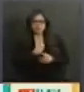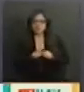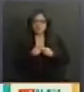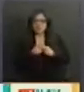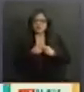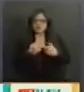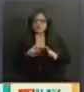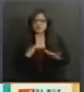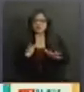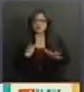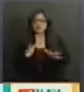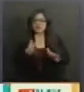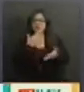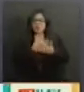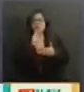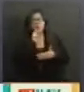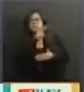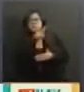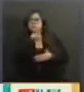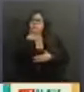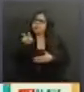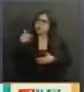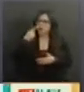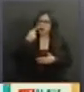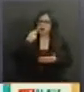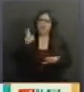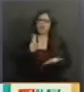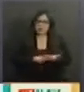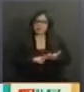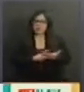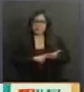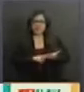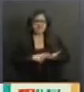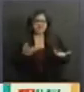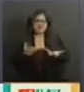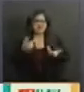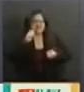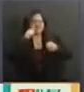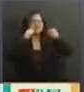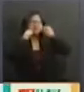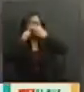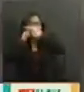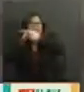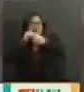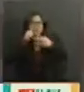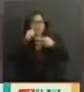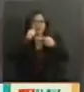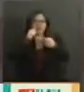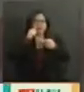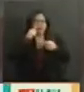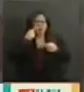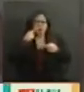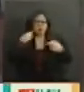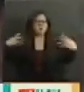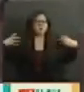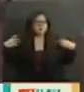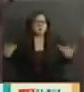pasar, de ver el tributo, conocer realmente cuál es el mensaje que quiere entregar el artista a las personas.